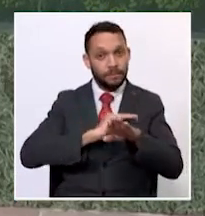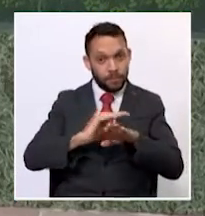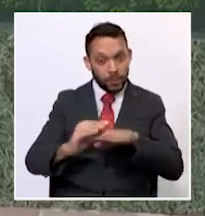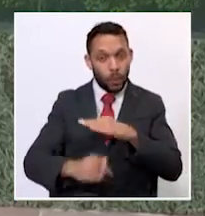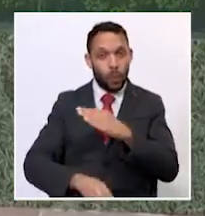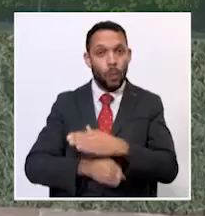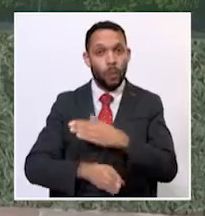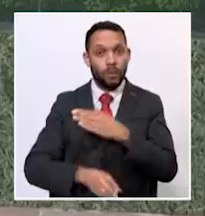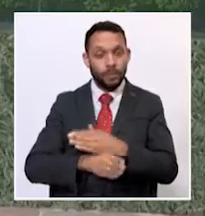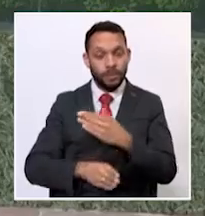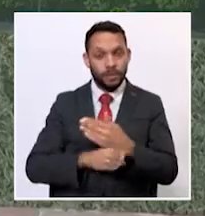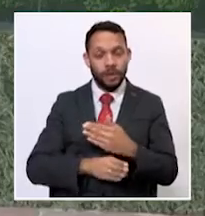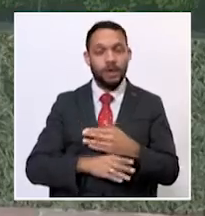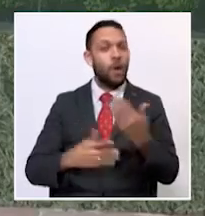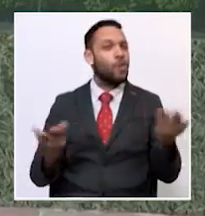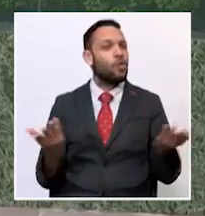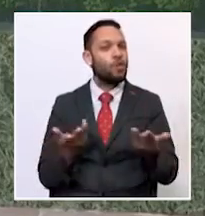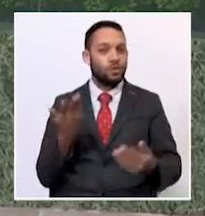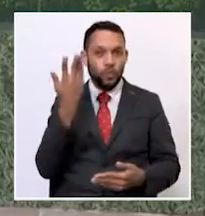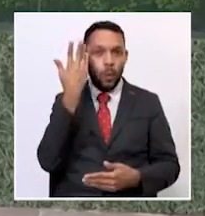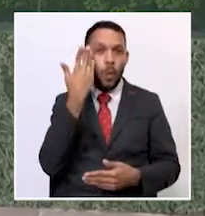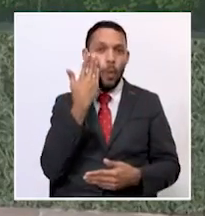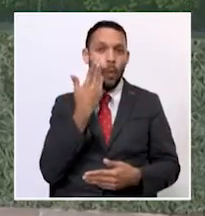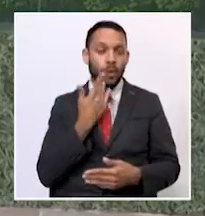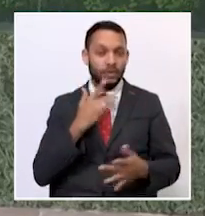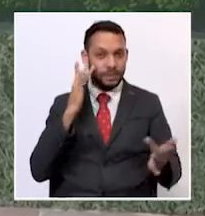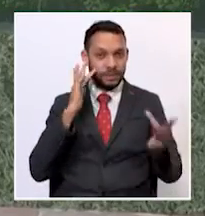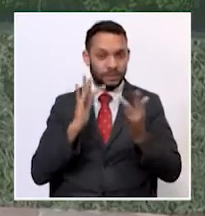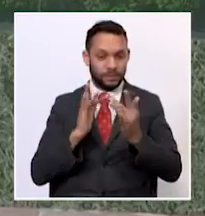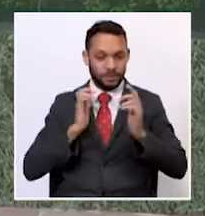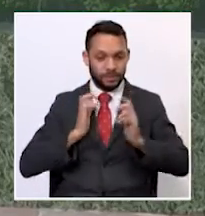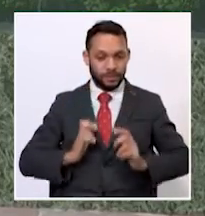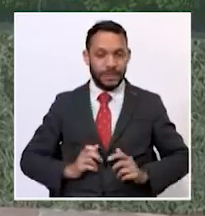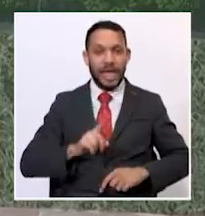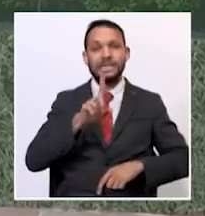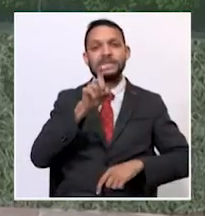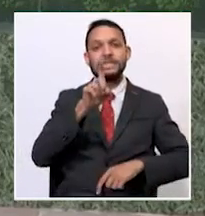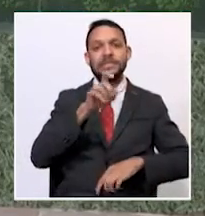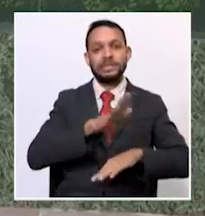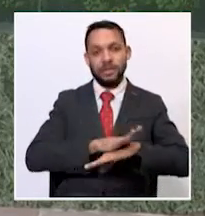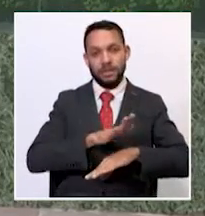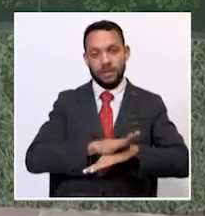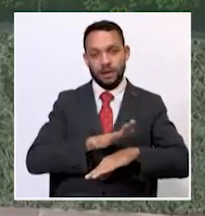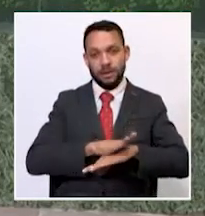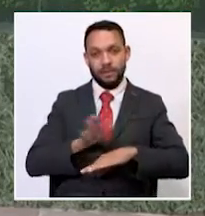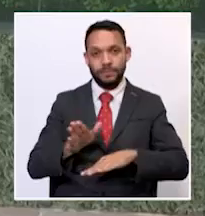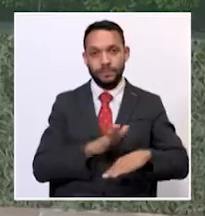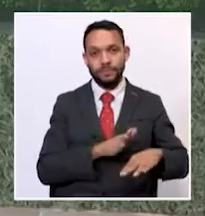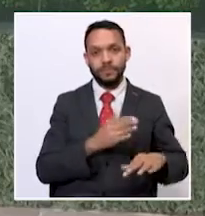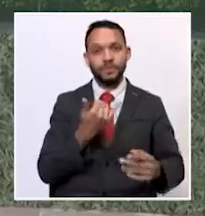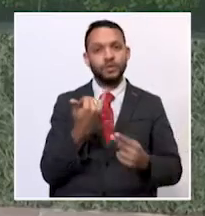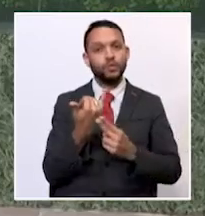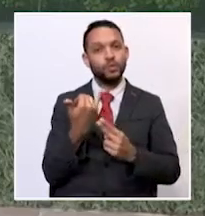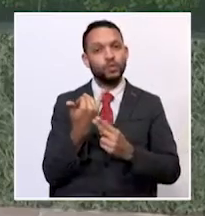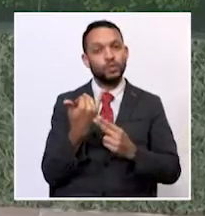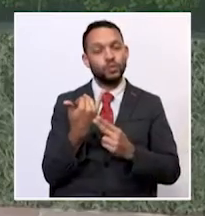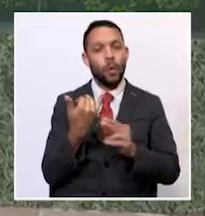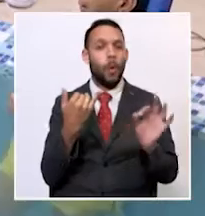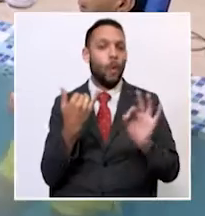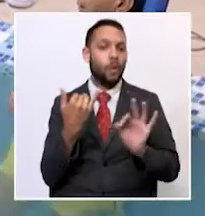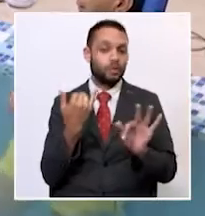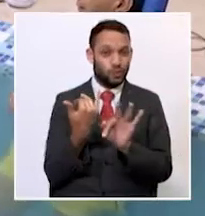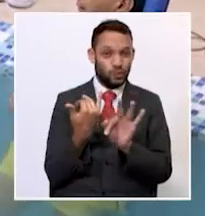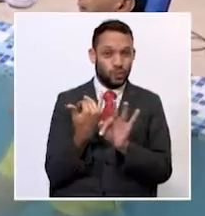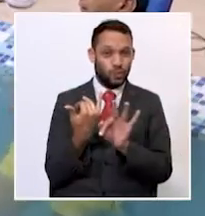con nuestros programas todos los días de Conexión Vital. Nos pueden escribir en Facebook, en YouTube, en Instagram,